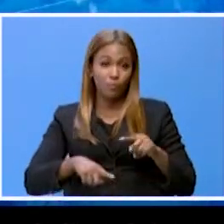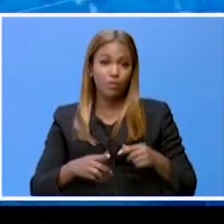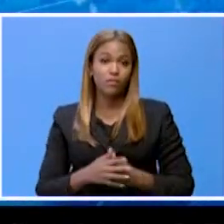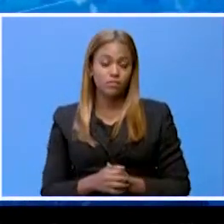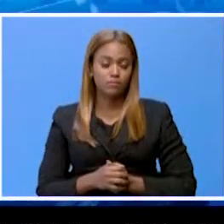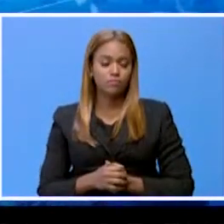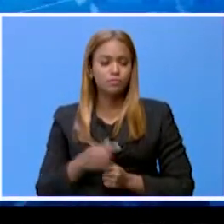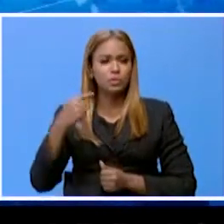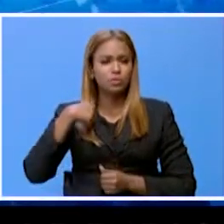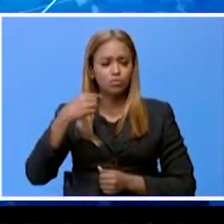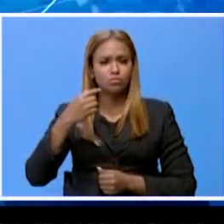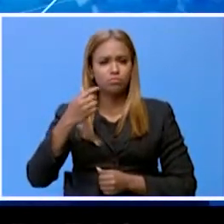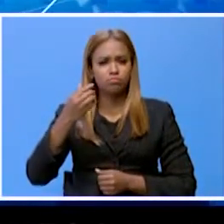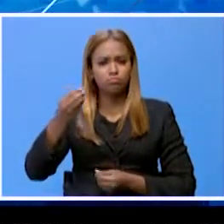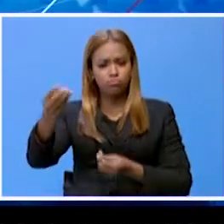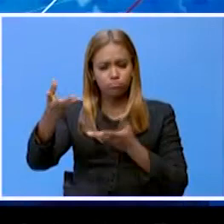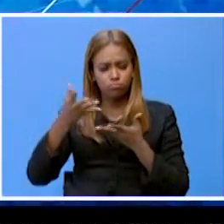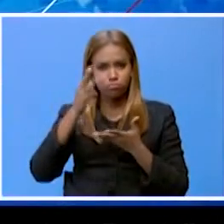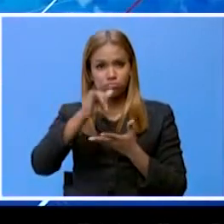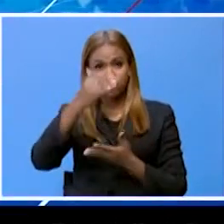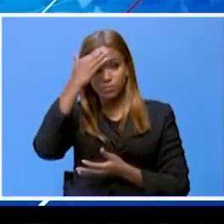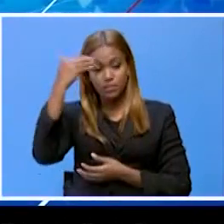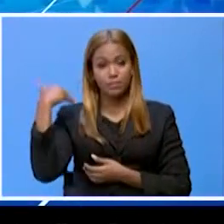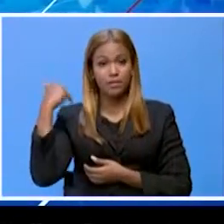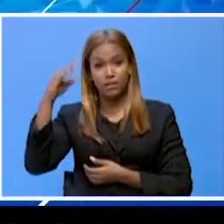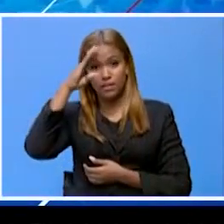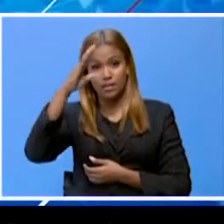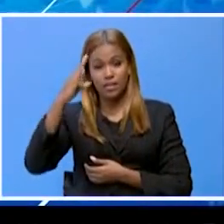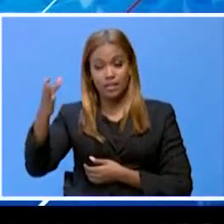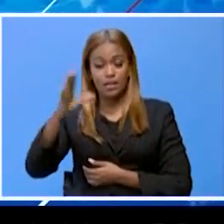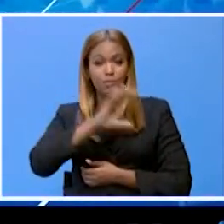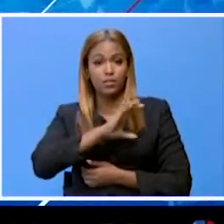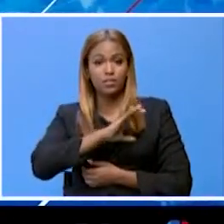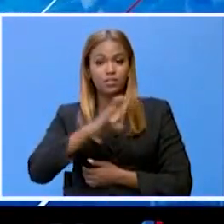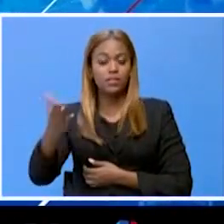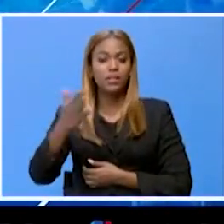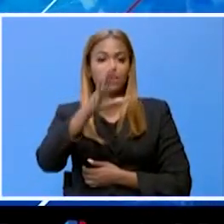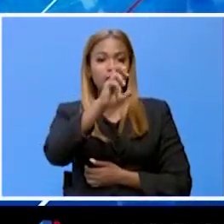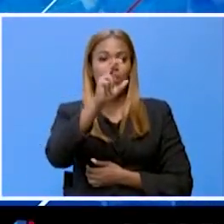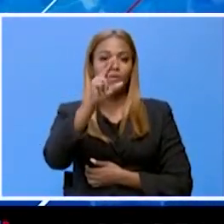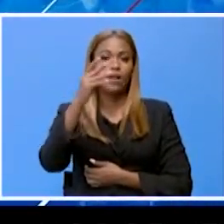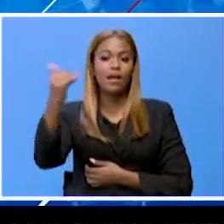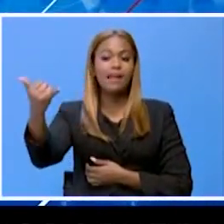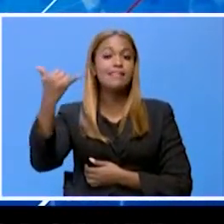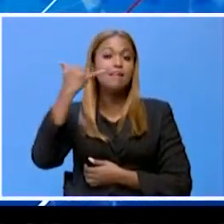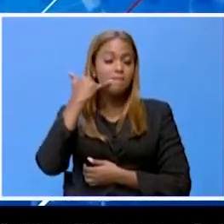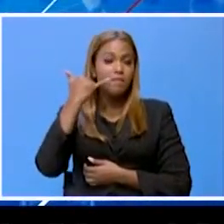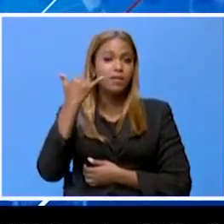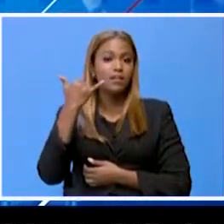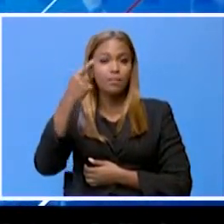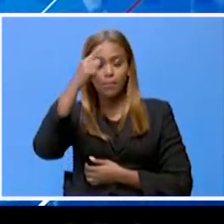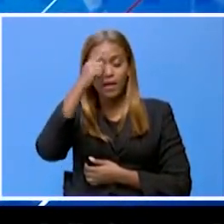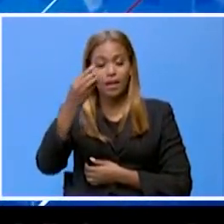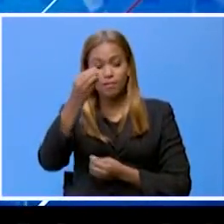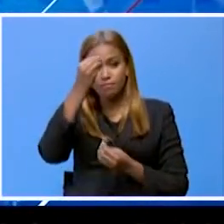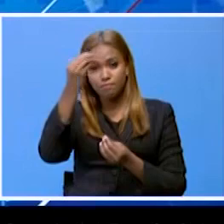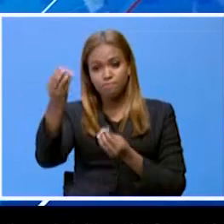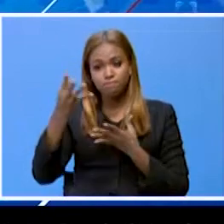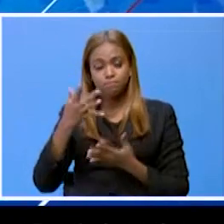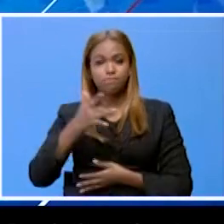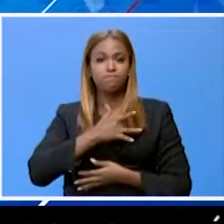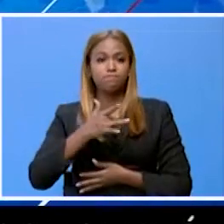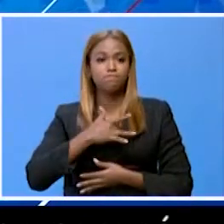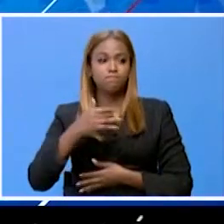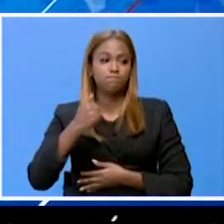el mayor general, director de la Policía Nacional, Edward Sánchez, nos llamara para expresarnos sus más